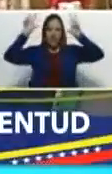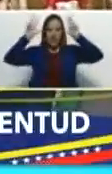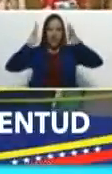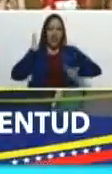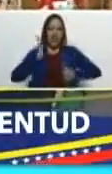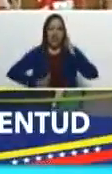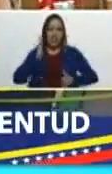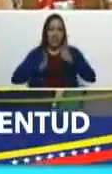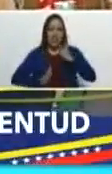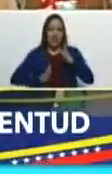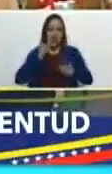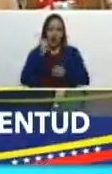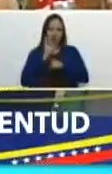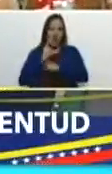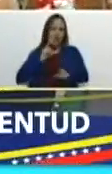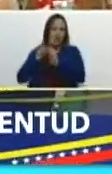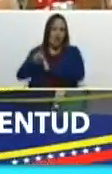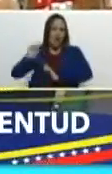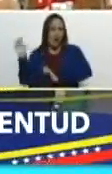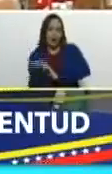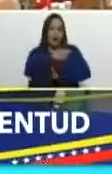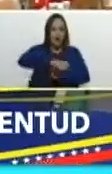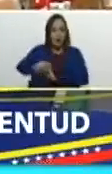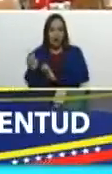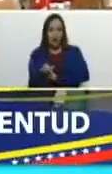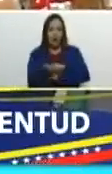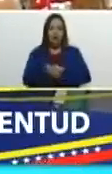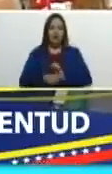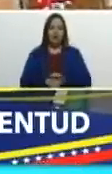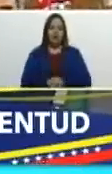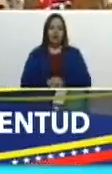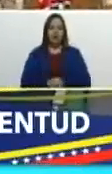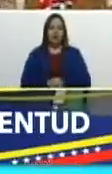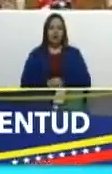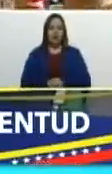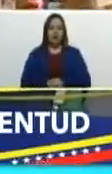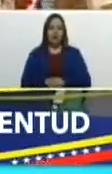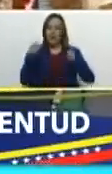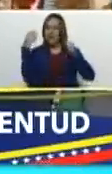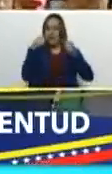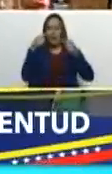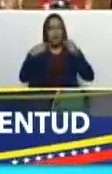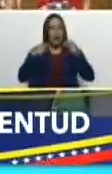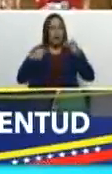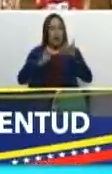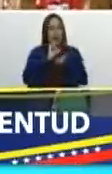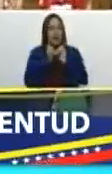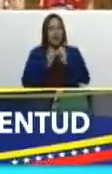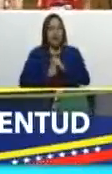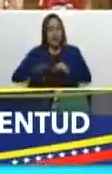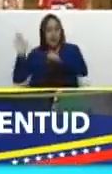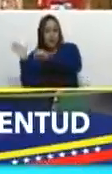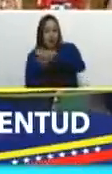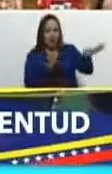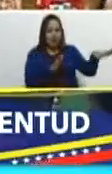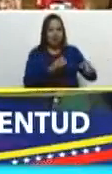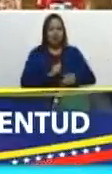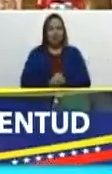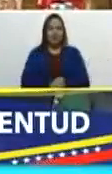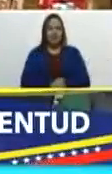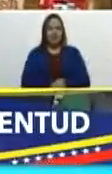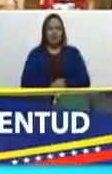atletismo, carrera, ping-pong, ¿Cuántas cosas se ve? Pelotique goma. ¿Todavía